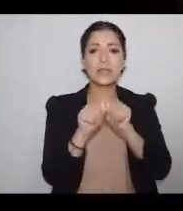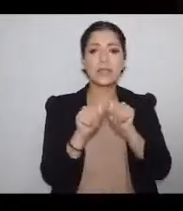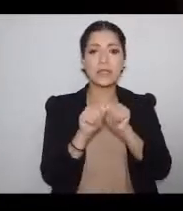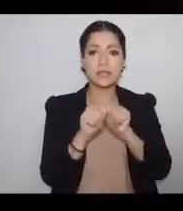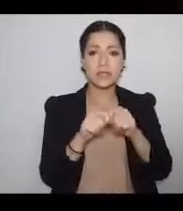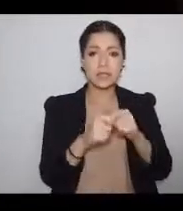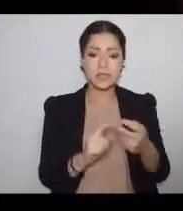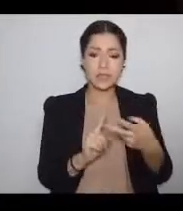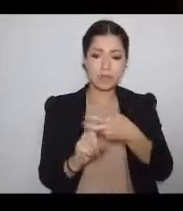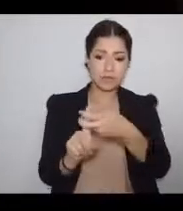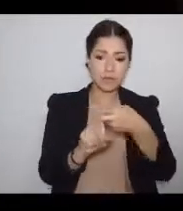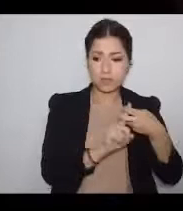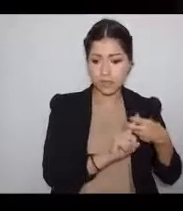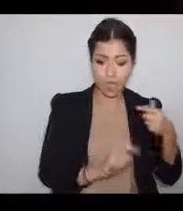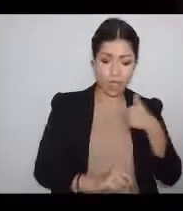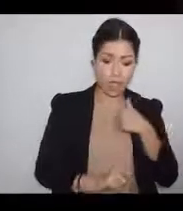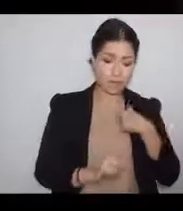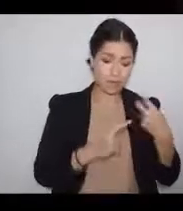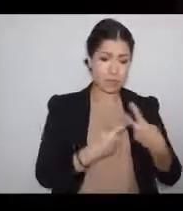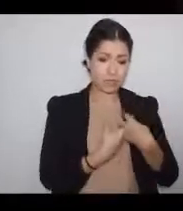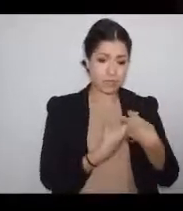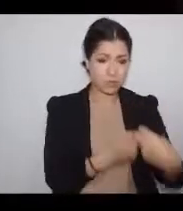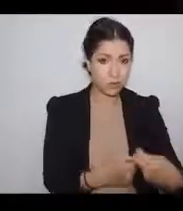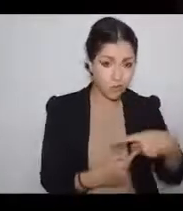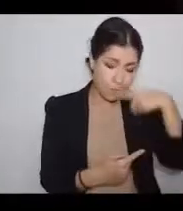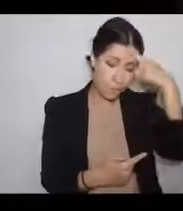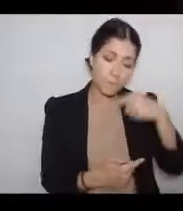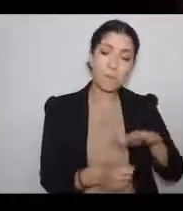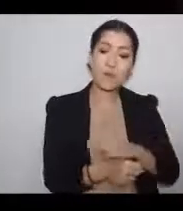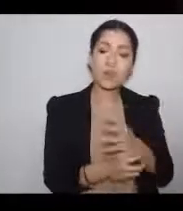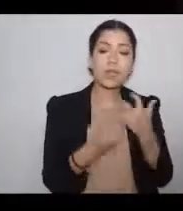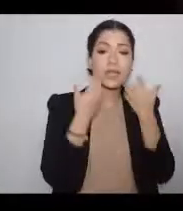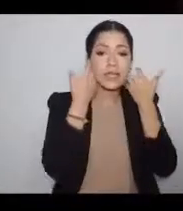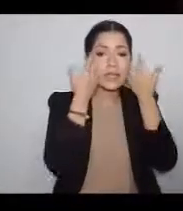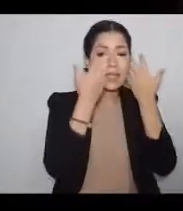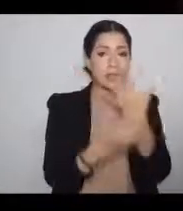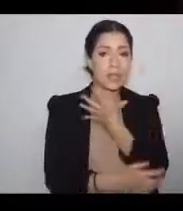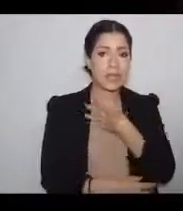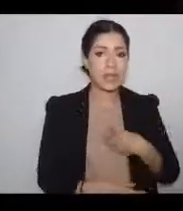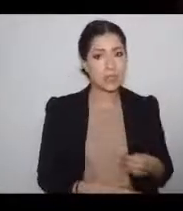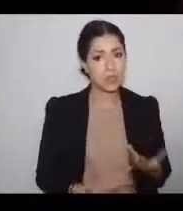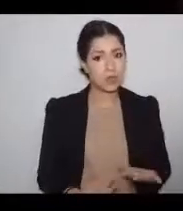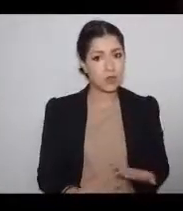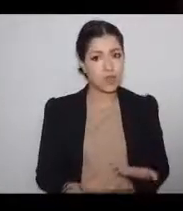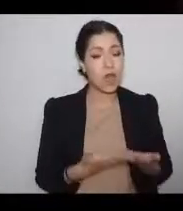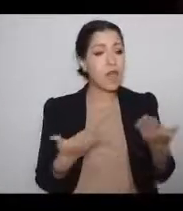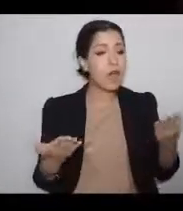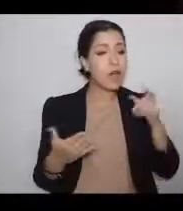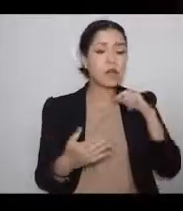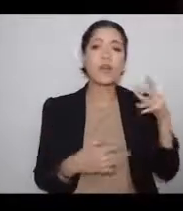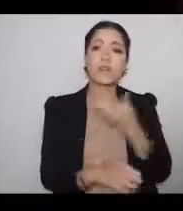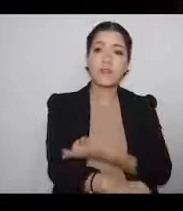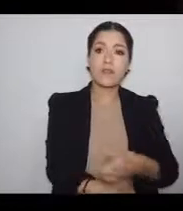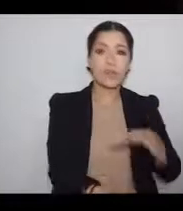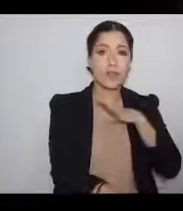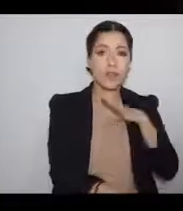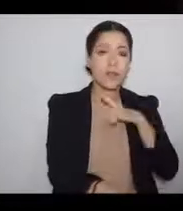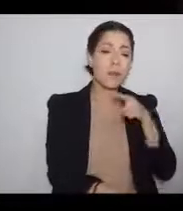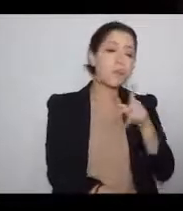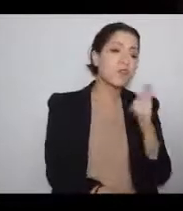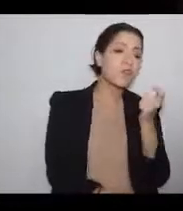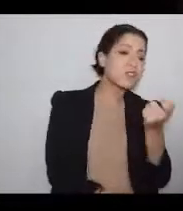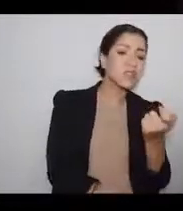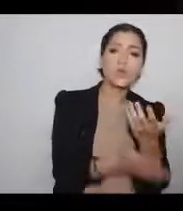hijo. Apenas conocí a mis padres. Tuve fortuna, pero no tuve familia. Ahora tengo familia, pero no tengo